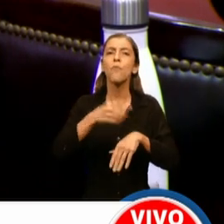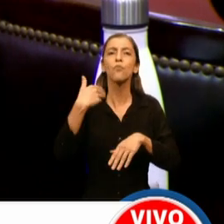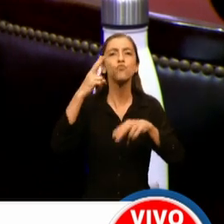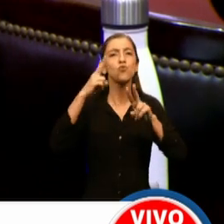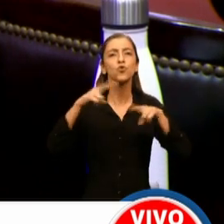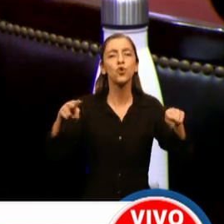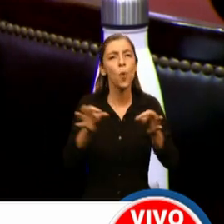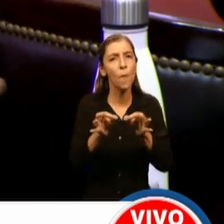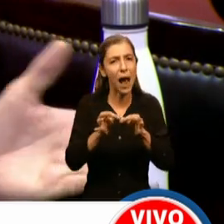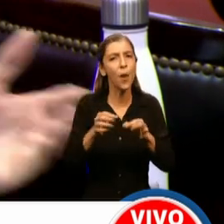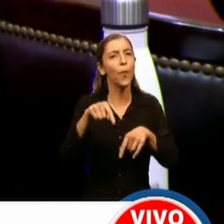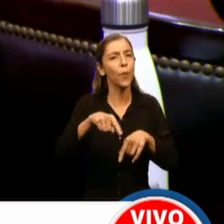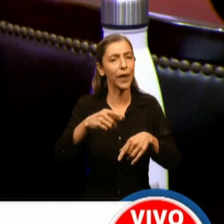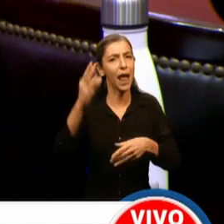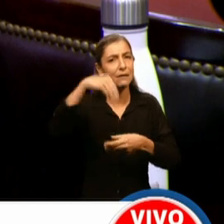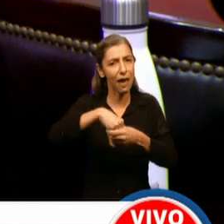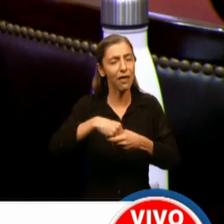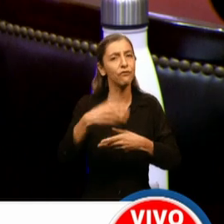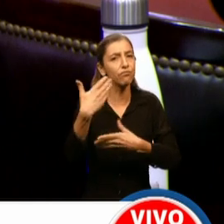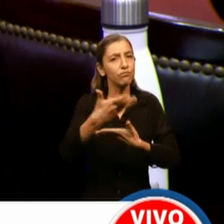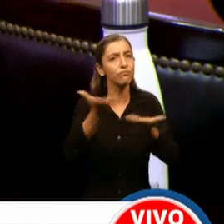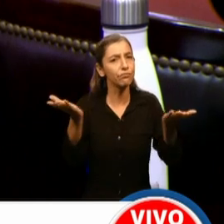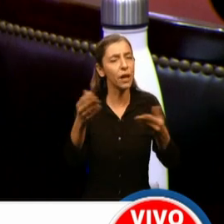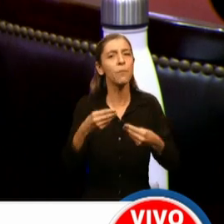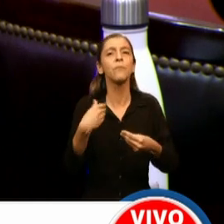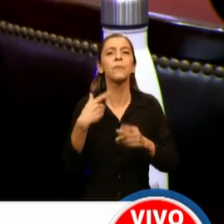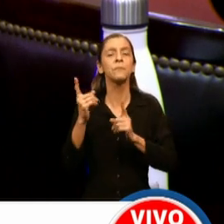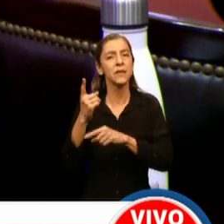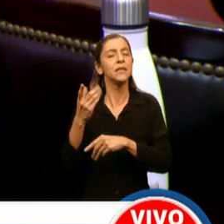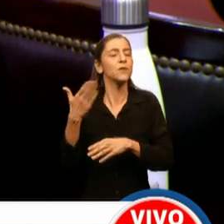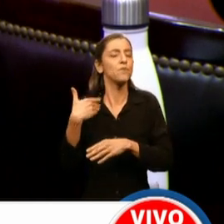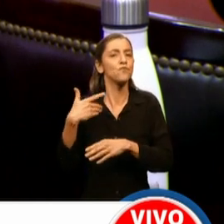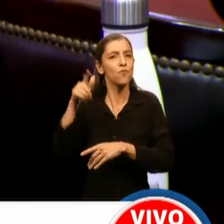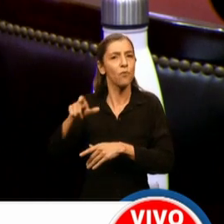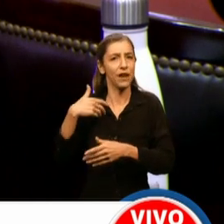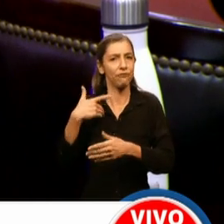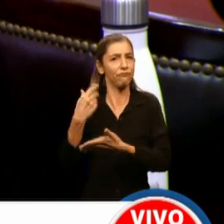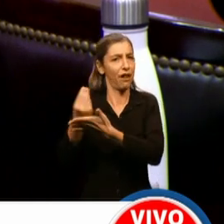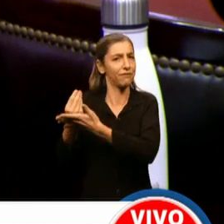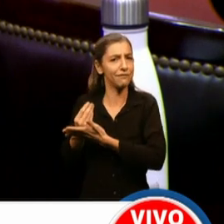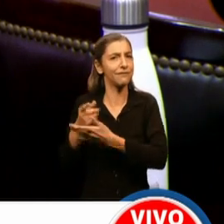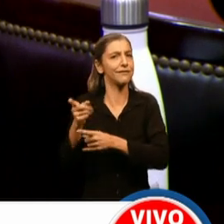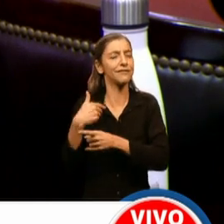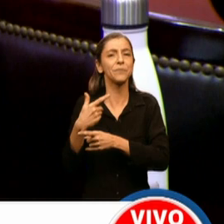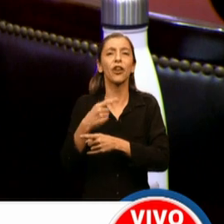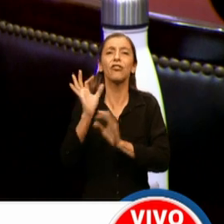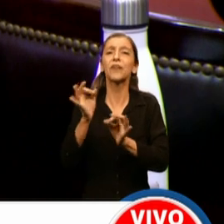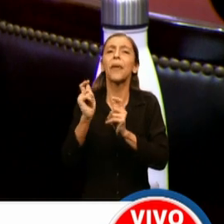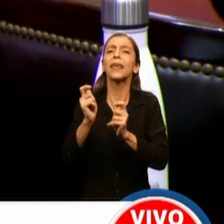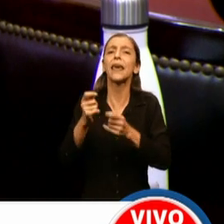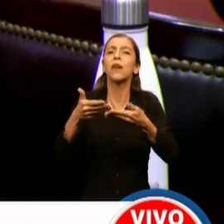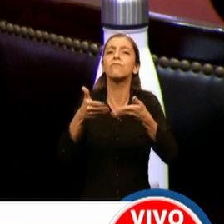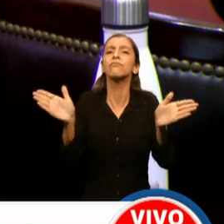también otro veterano de guerra edgardo esteban está al frente de ese museo que sabe que el presidente quien lo inauguró